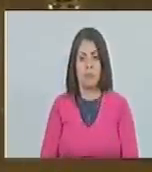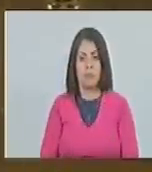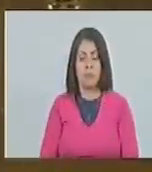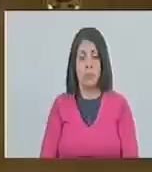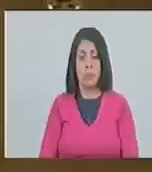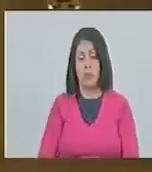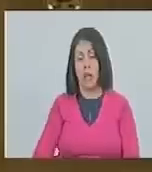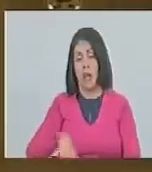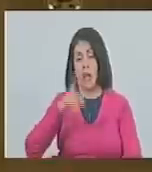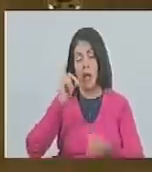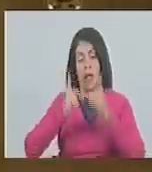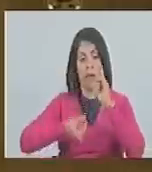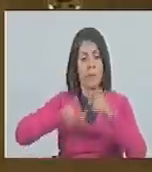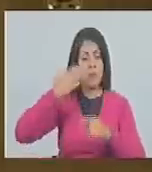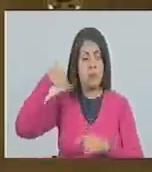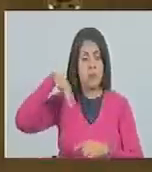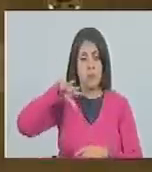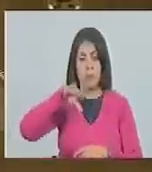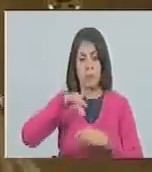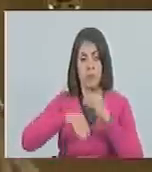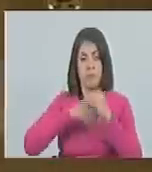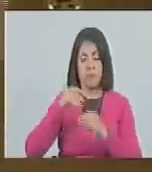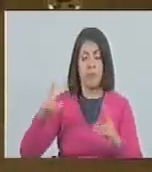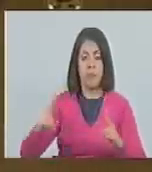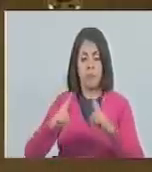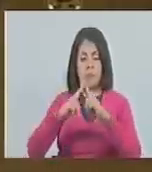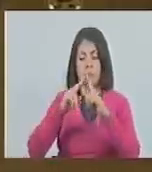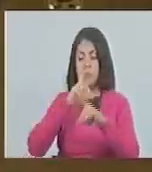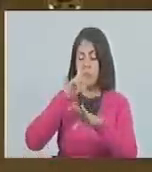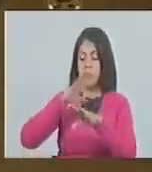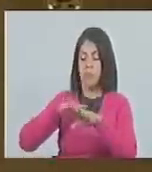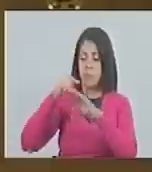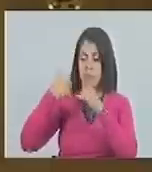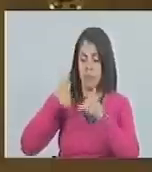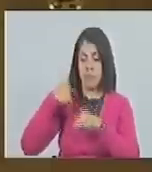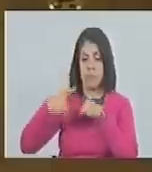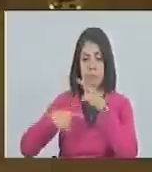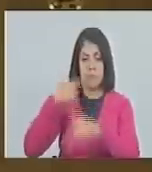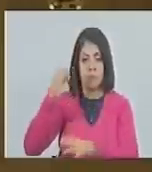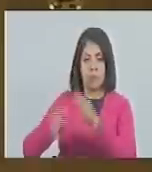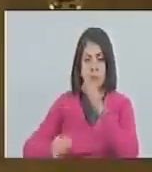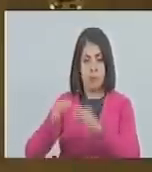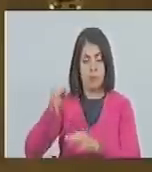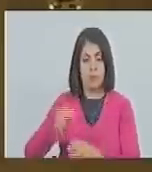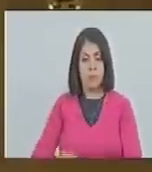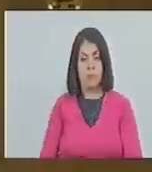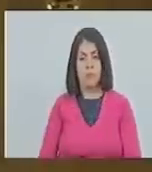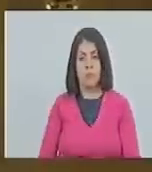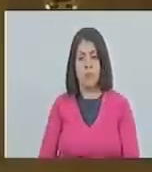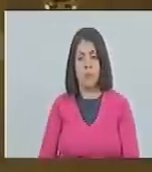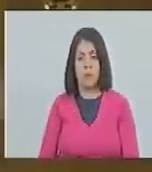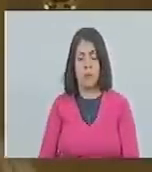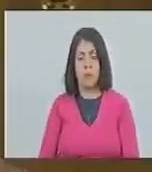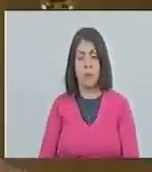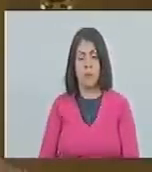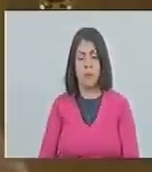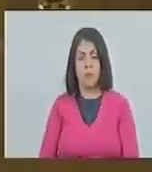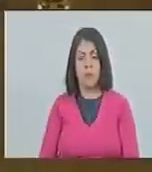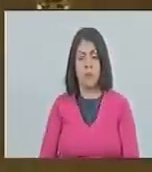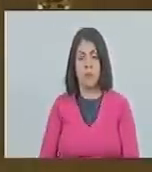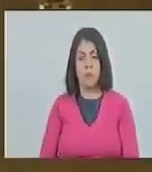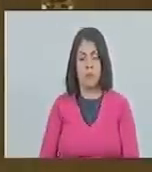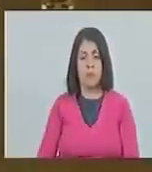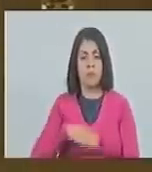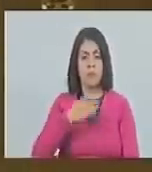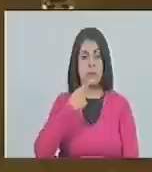eventualmente, si algún día fuera encontrado culpable, después de un juicio, que lo más probable es que sea un juicio espurio,